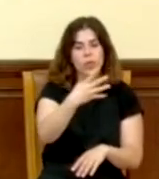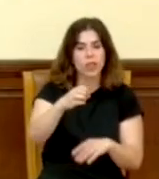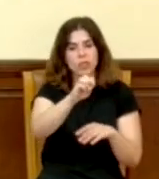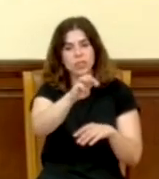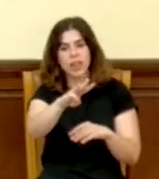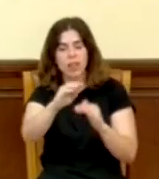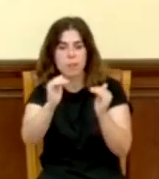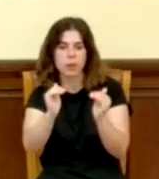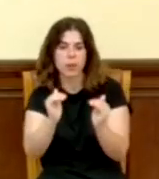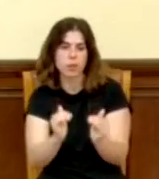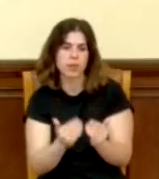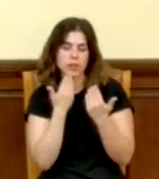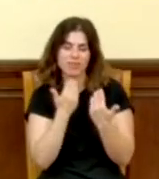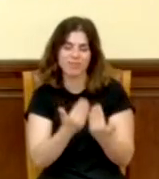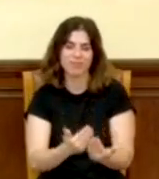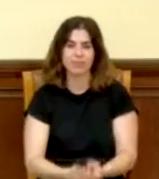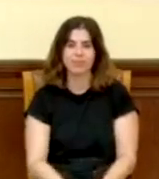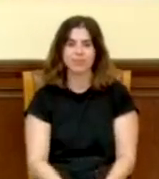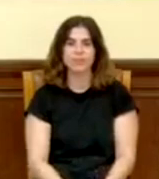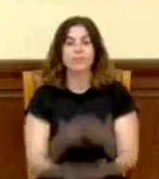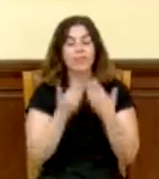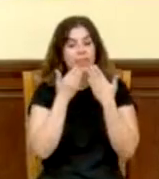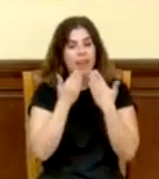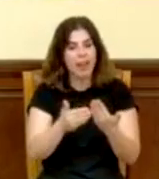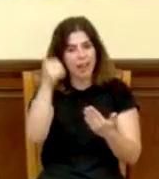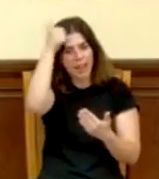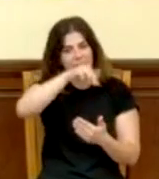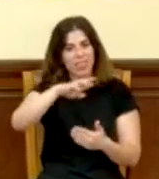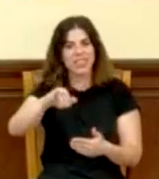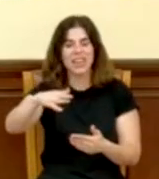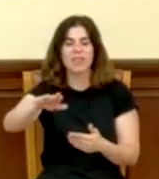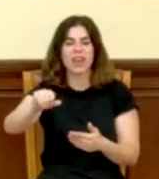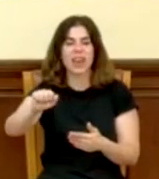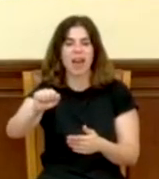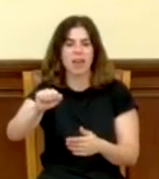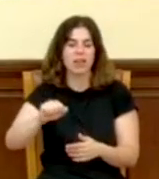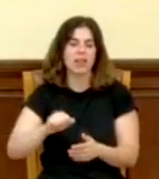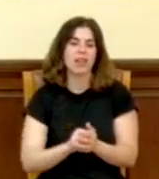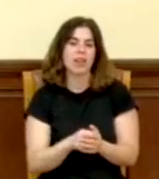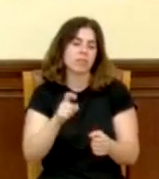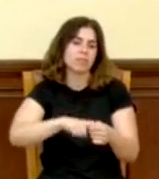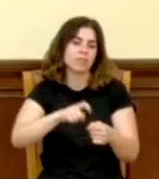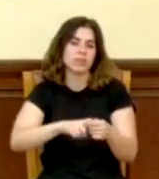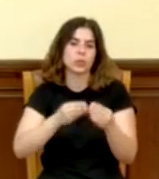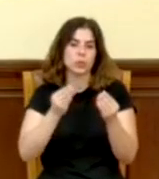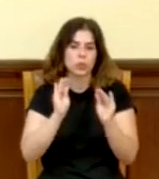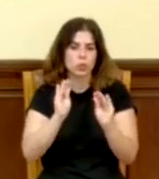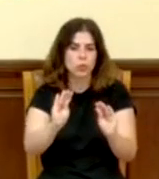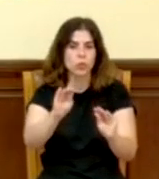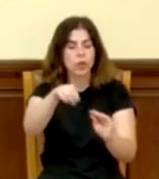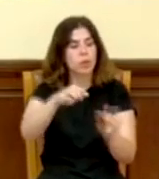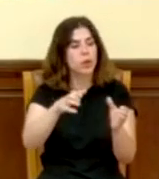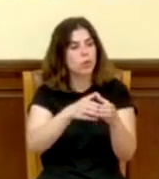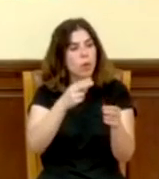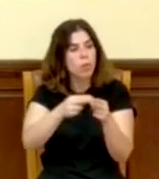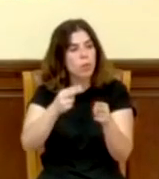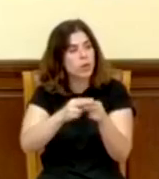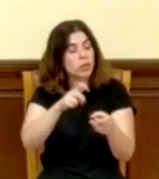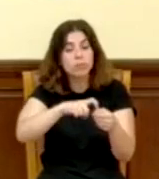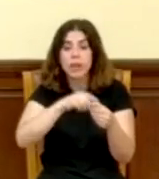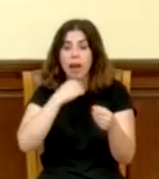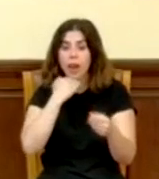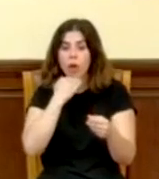Gracias, señor alcalde. Muchas gracias, señor Rey Rivera. ¿Alguna intervención? por parte de algún grupo político?